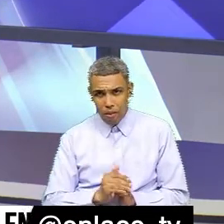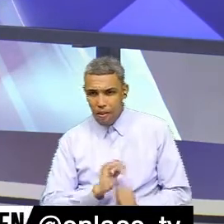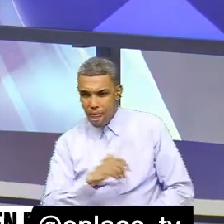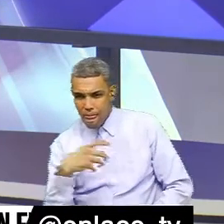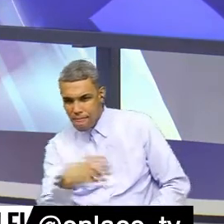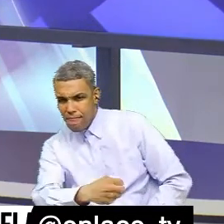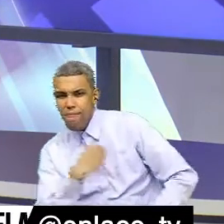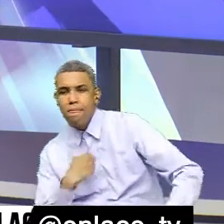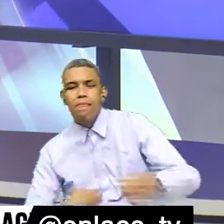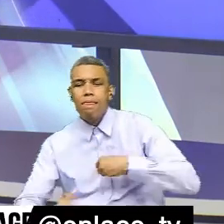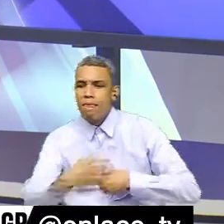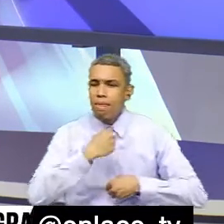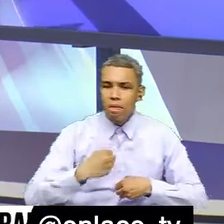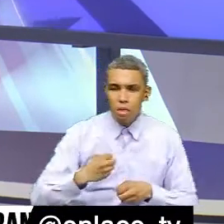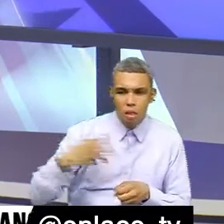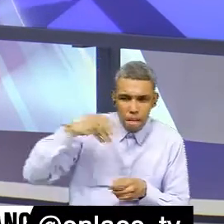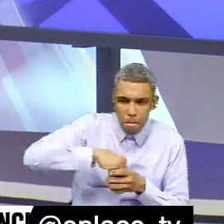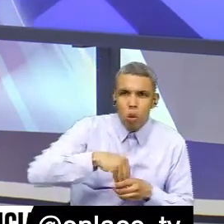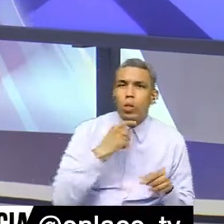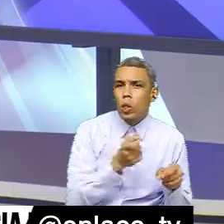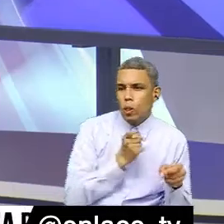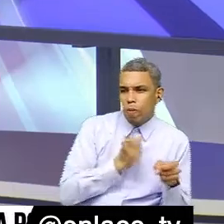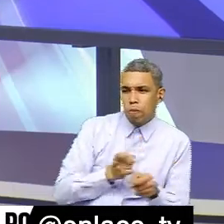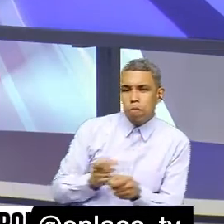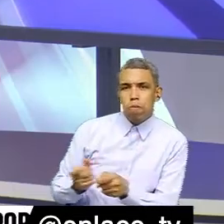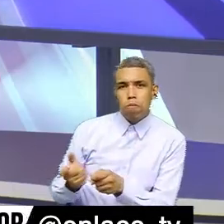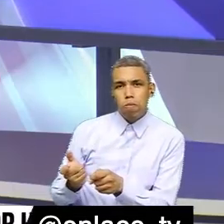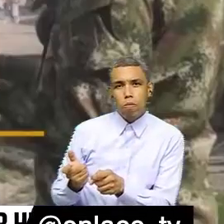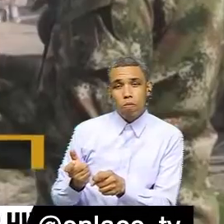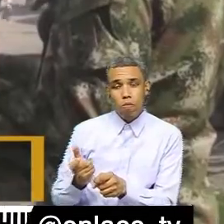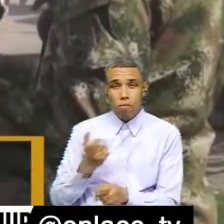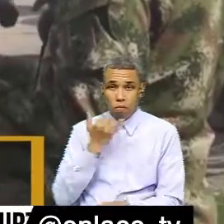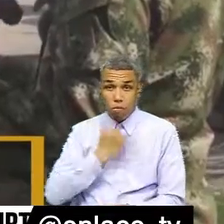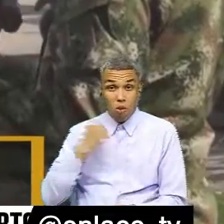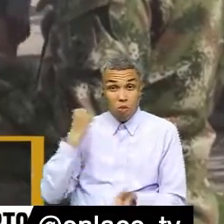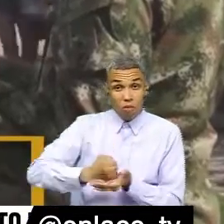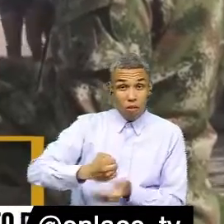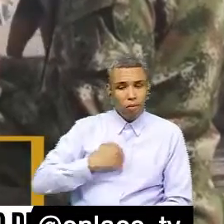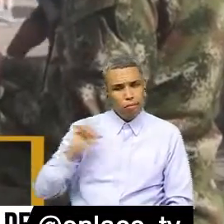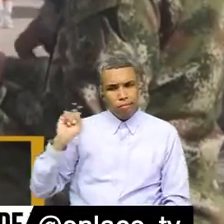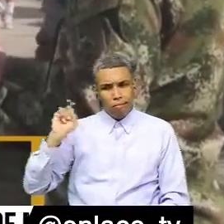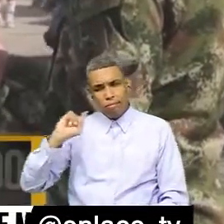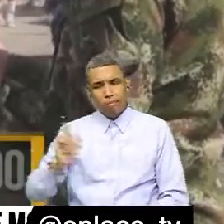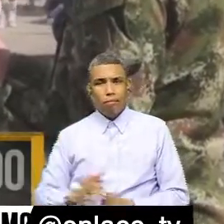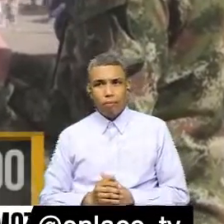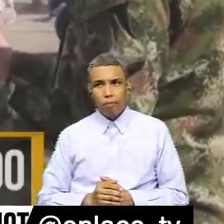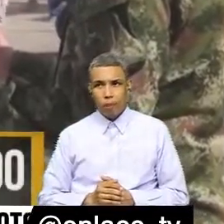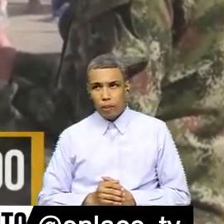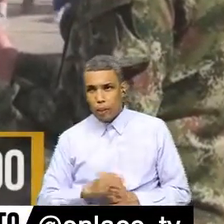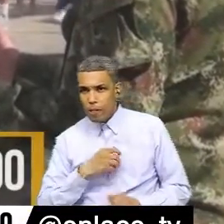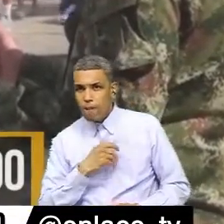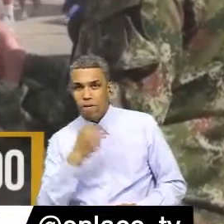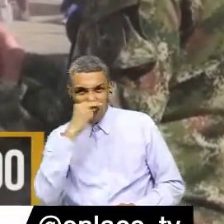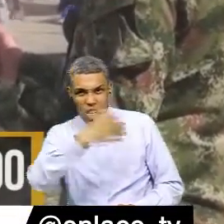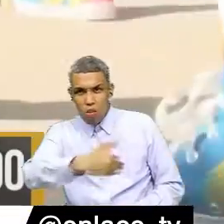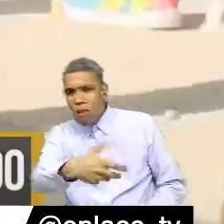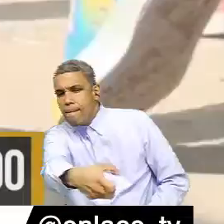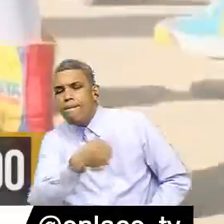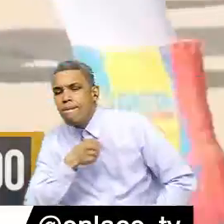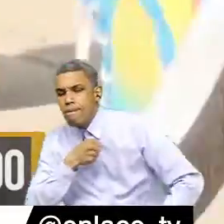estas actividades se cumplen en 14 ciudades del país en esta jornada de prevención contra el reclutamiento ilícito participarán